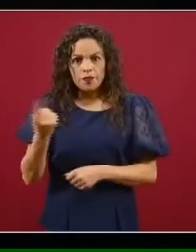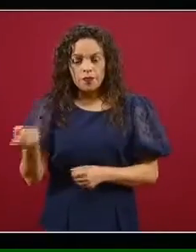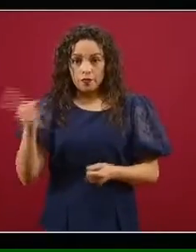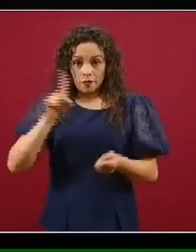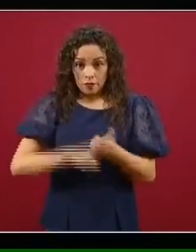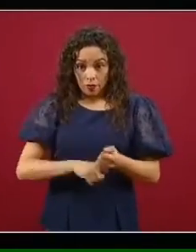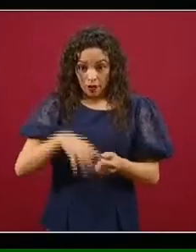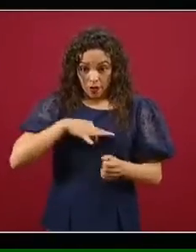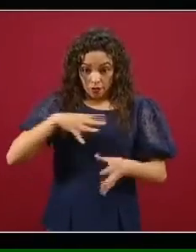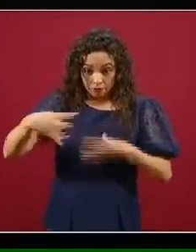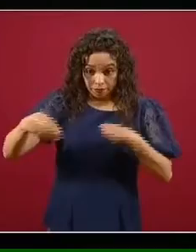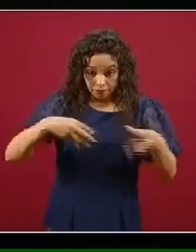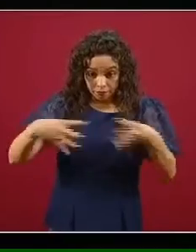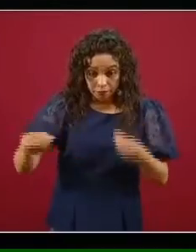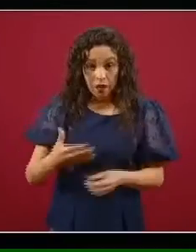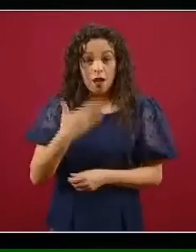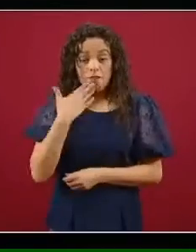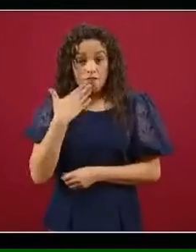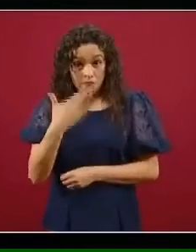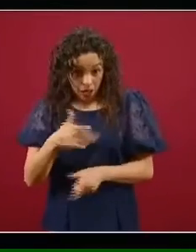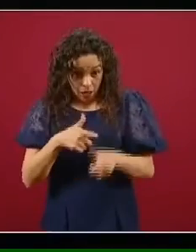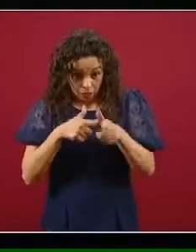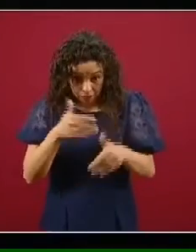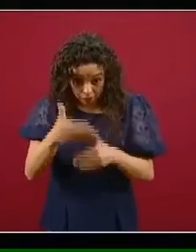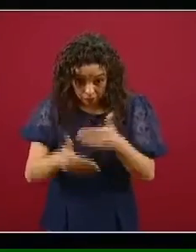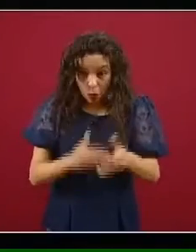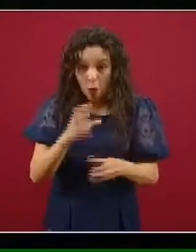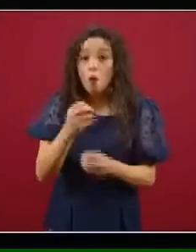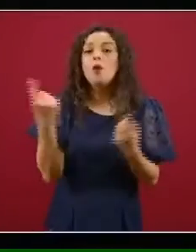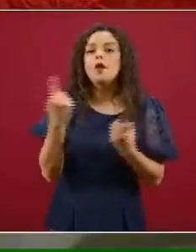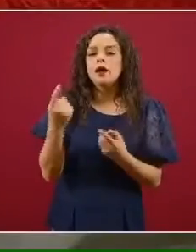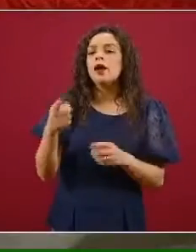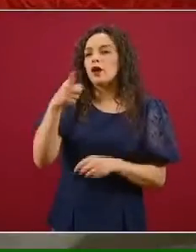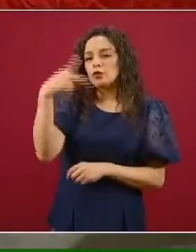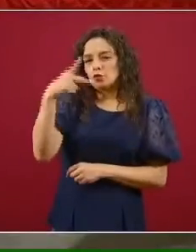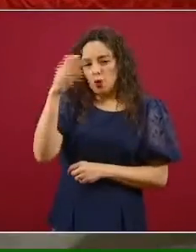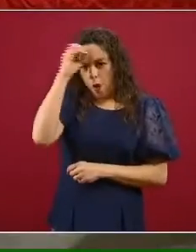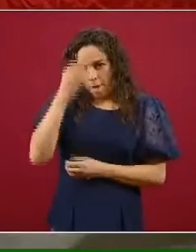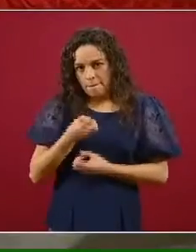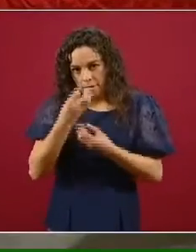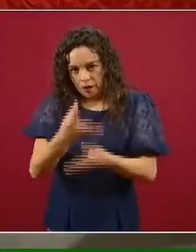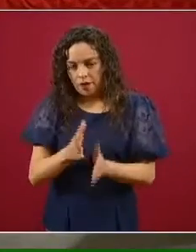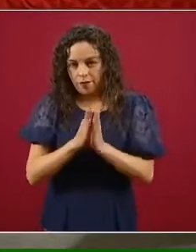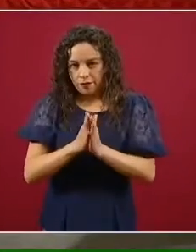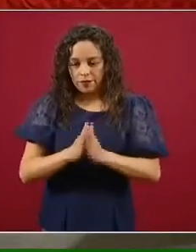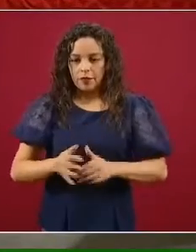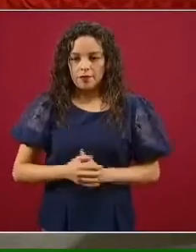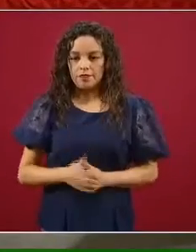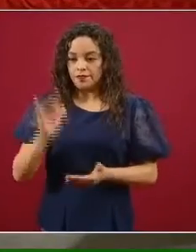contagios o es un buen camino, o sea, ¿qué nos puede decir? Gracias. Gracias, con mucho gusto.